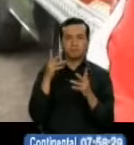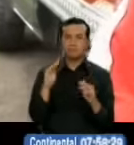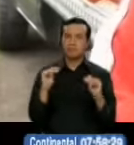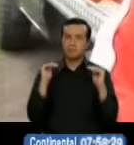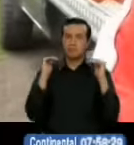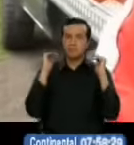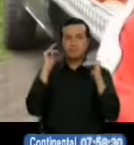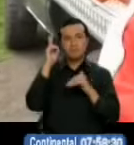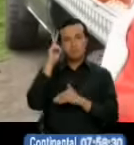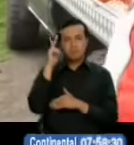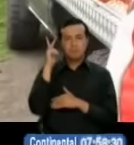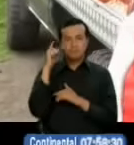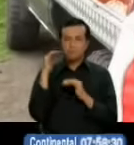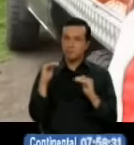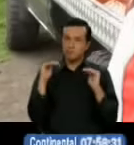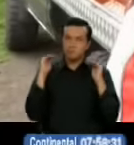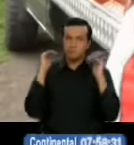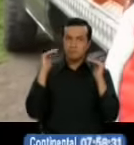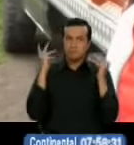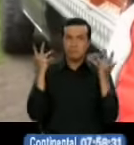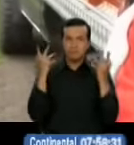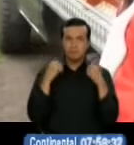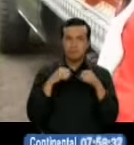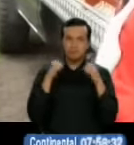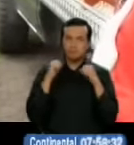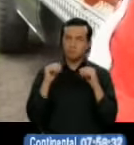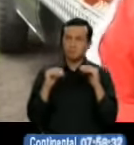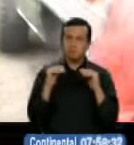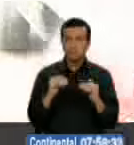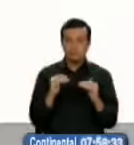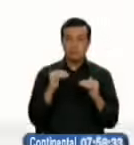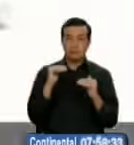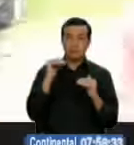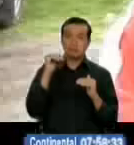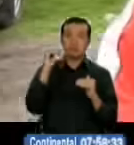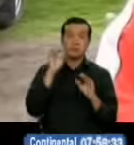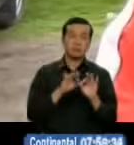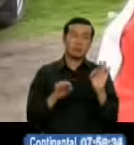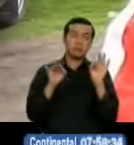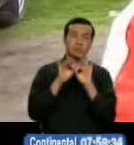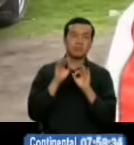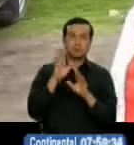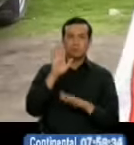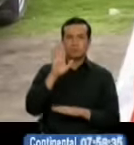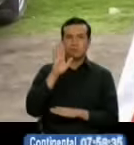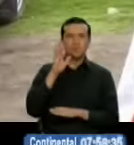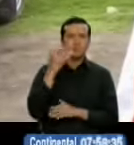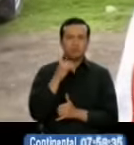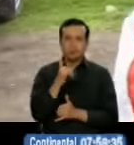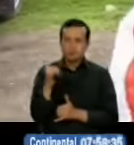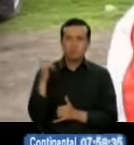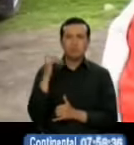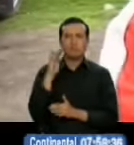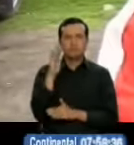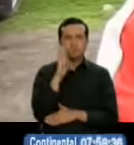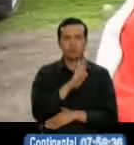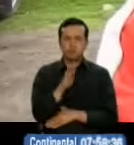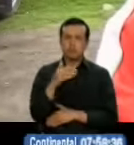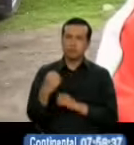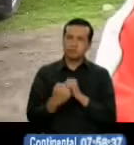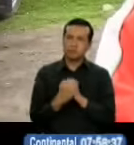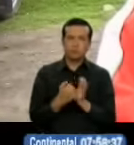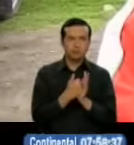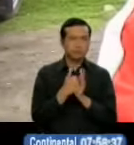primeros. Yo creo que cuando estemos los primeros, donde la posición que estamos, la acumulada, vamos a salir de esa. Puedo comprometerme con el grupo, puedo comprometerme con los jugadores y que los jugadores también se